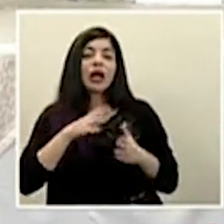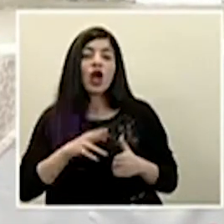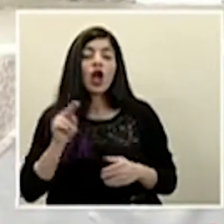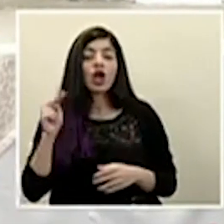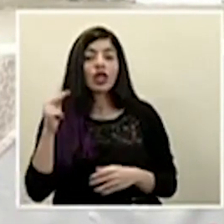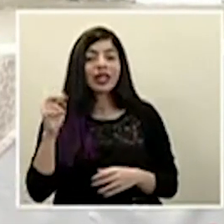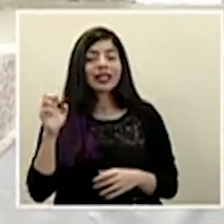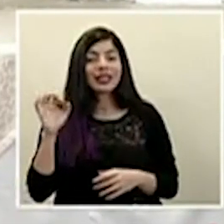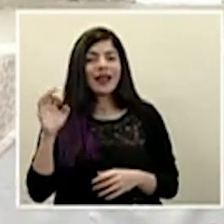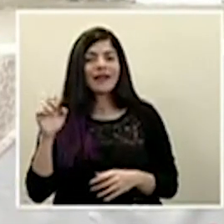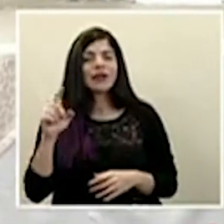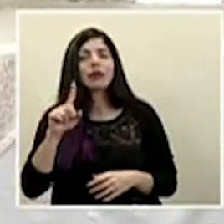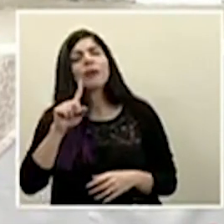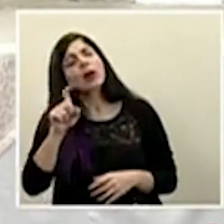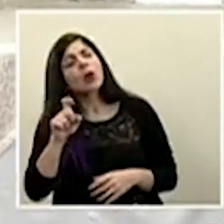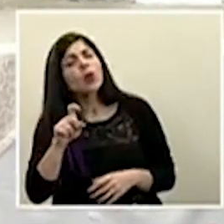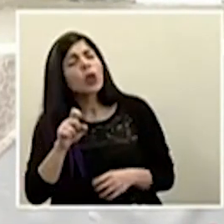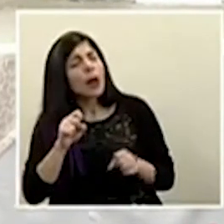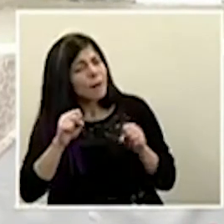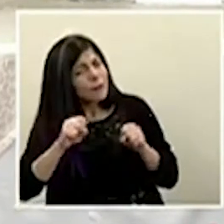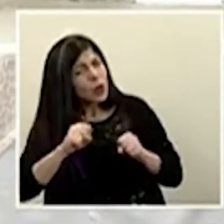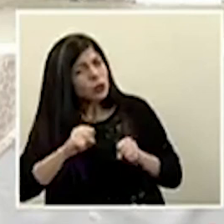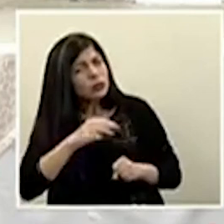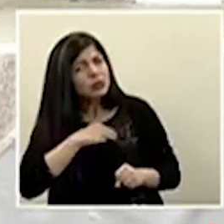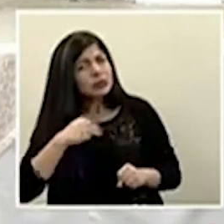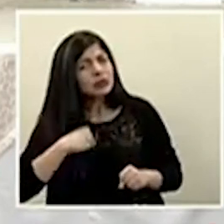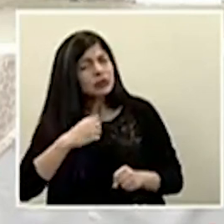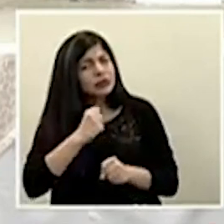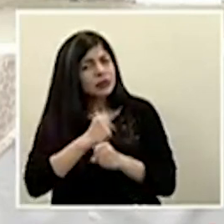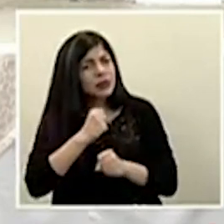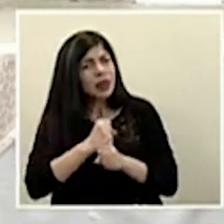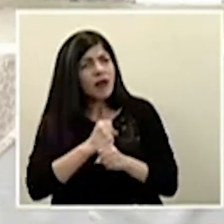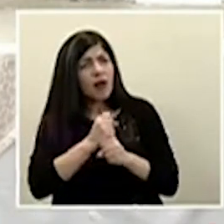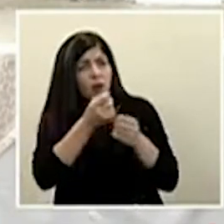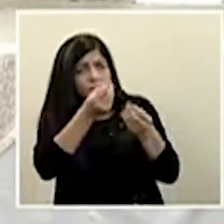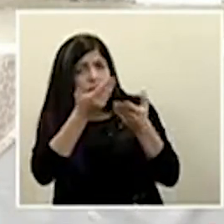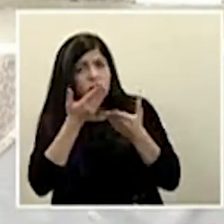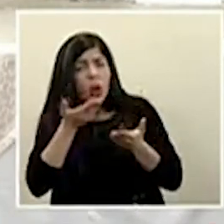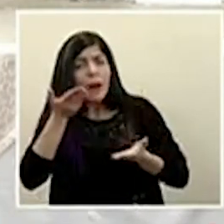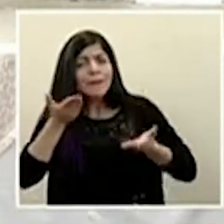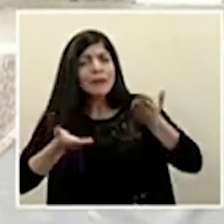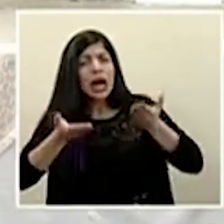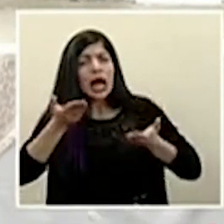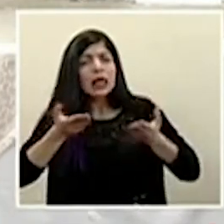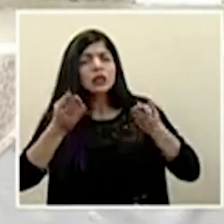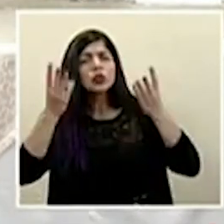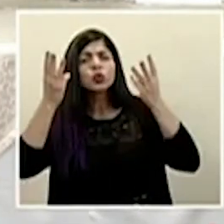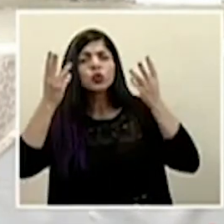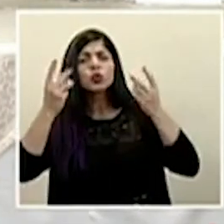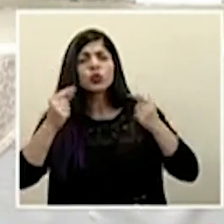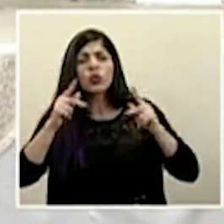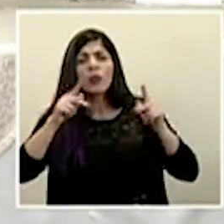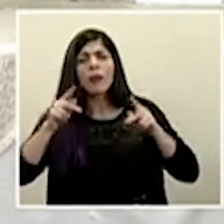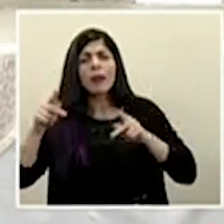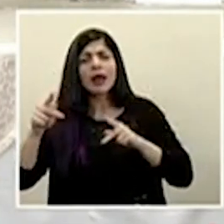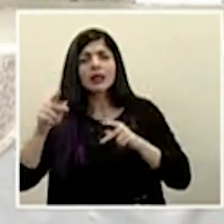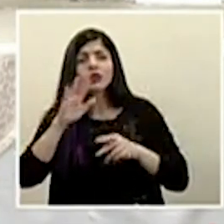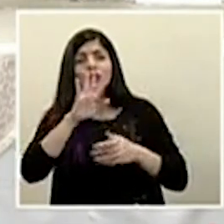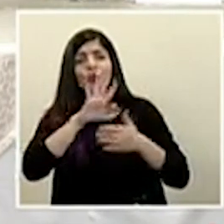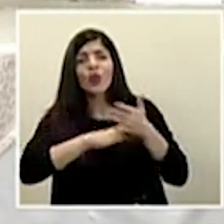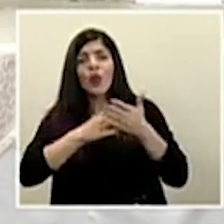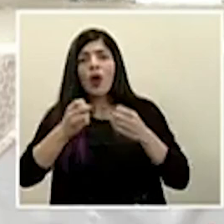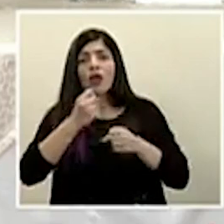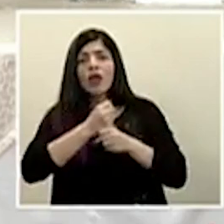EFE consulta: ¿es posible que el Ministerio de Trabajo nos dé un balance sobre cuántas personas se les ha reducido la